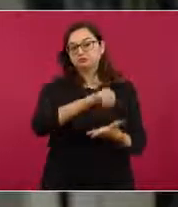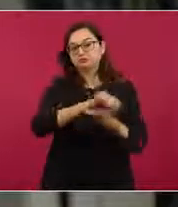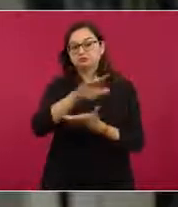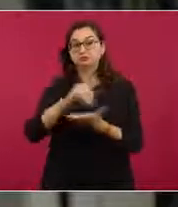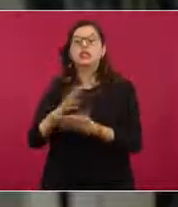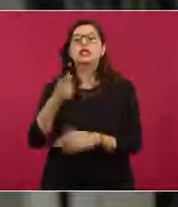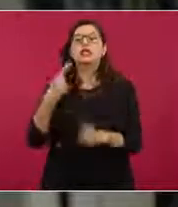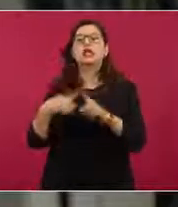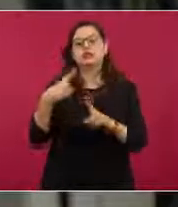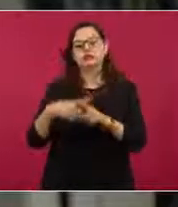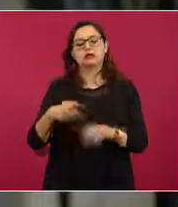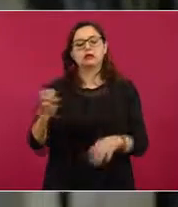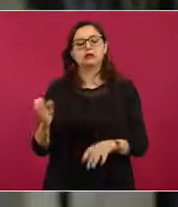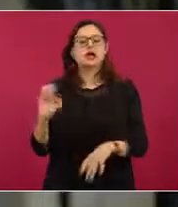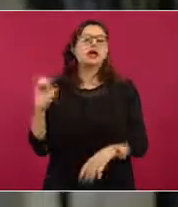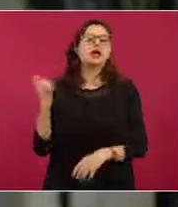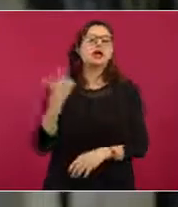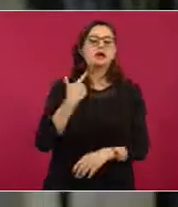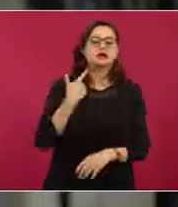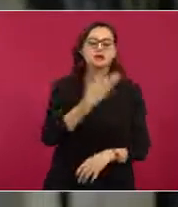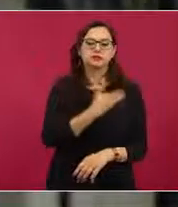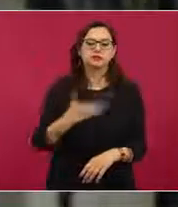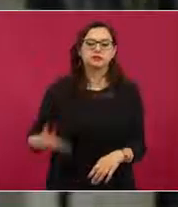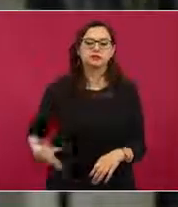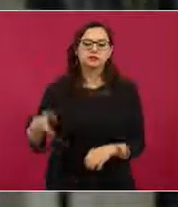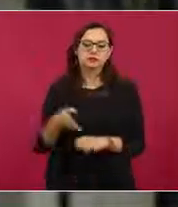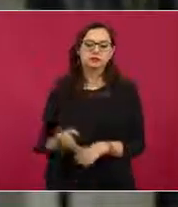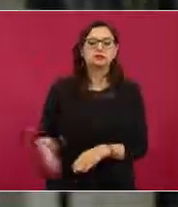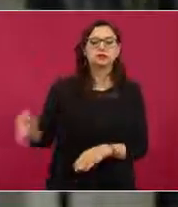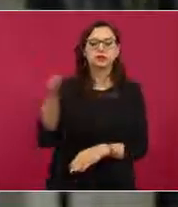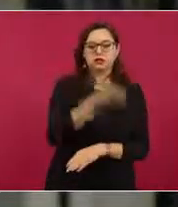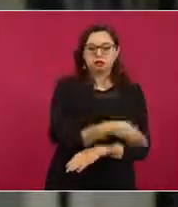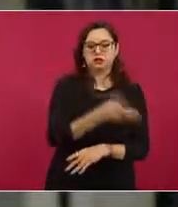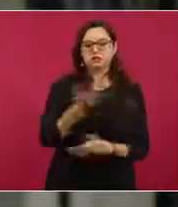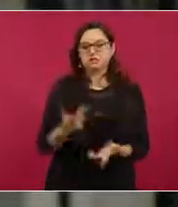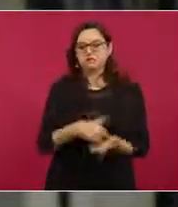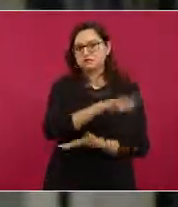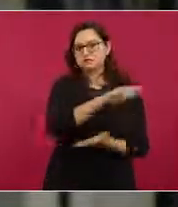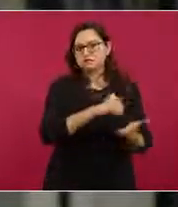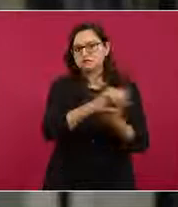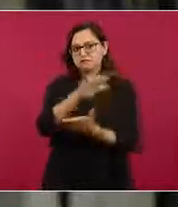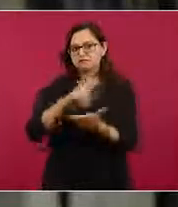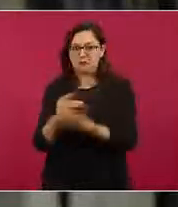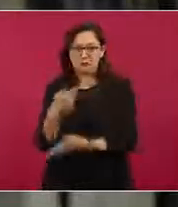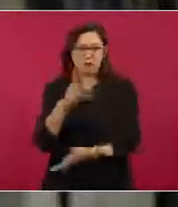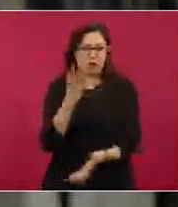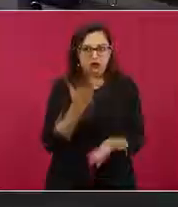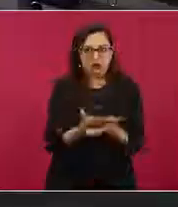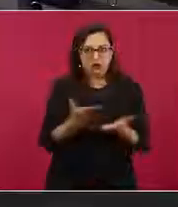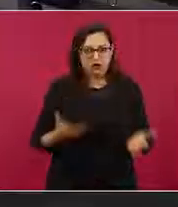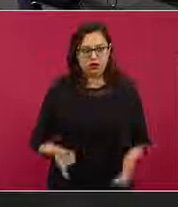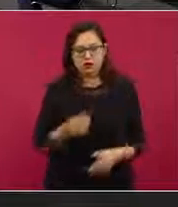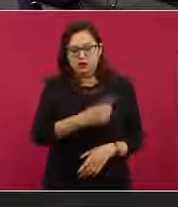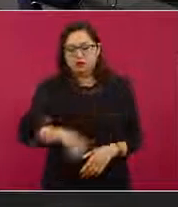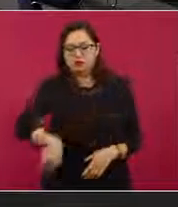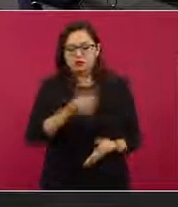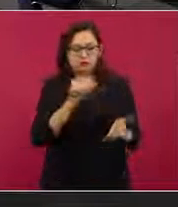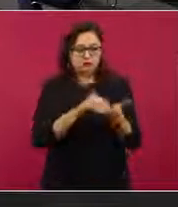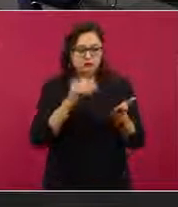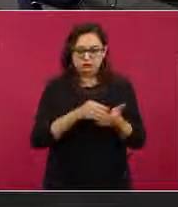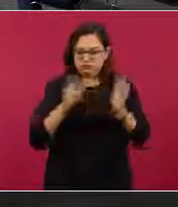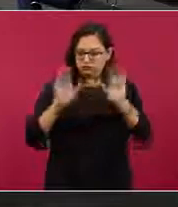Hay casos en Querétaro, hay casos en Hidalgo, varias decenas de trabajadores de la